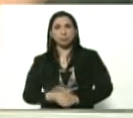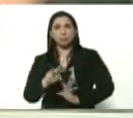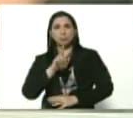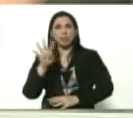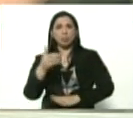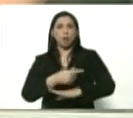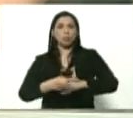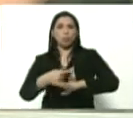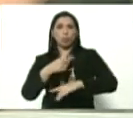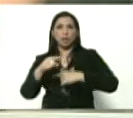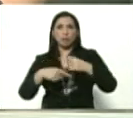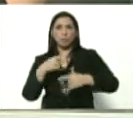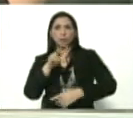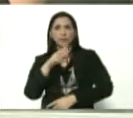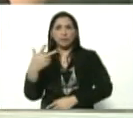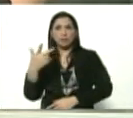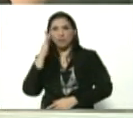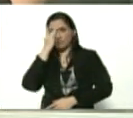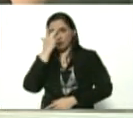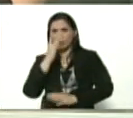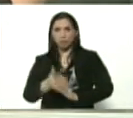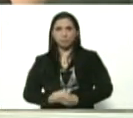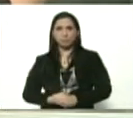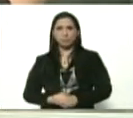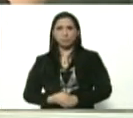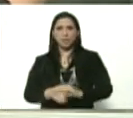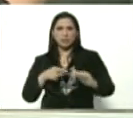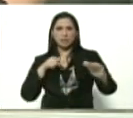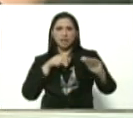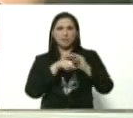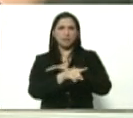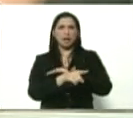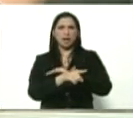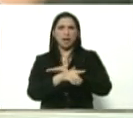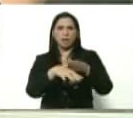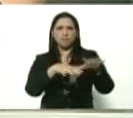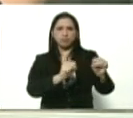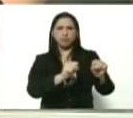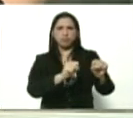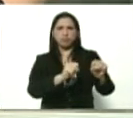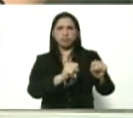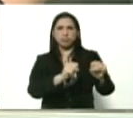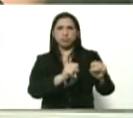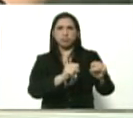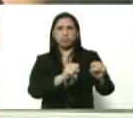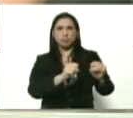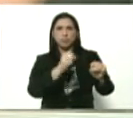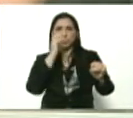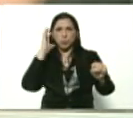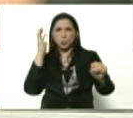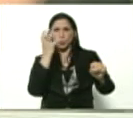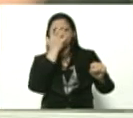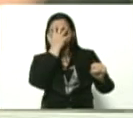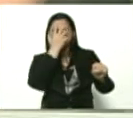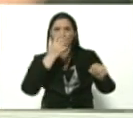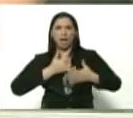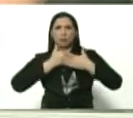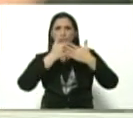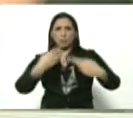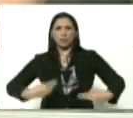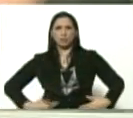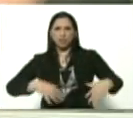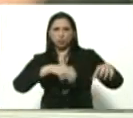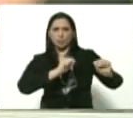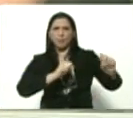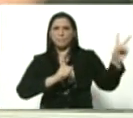24 horas después, el 23 de febrero, entraba la invasión disfrazada de ayuda humanitaria a tomar